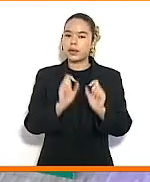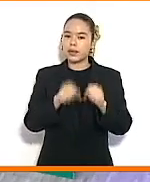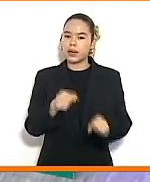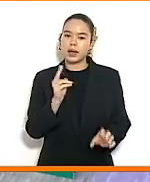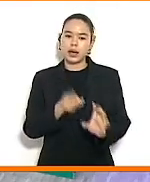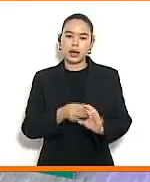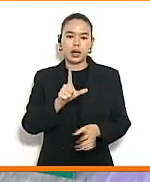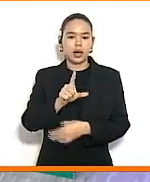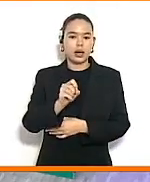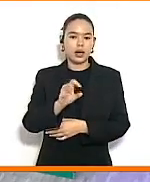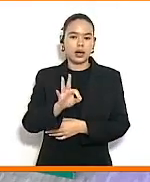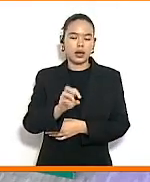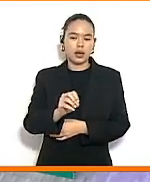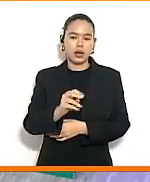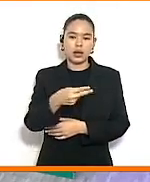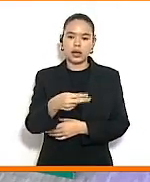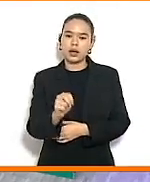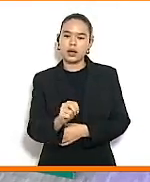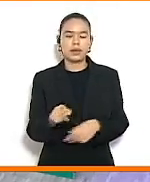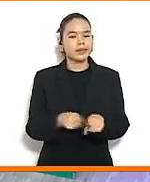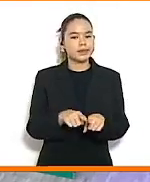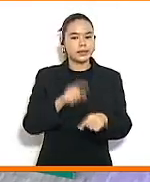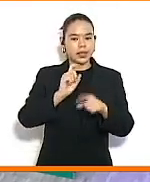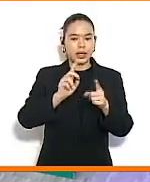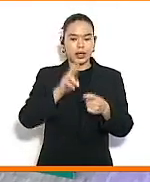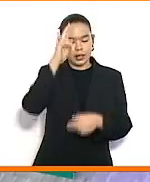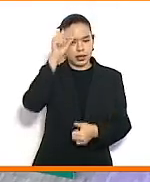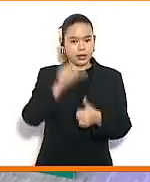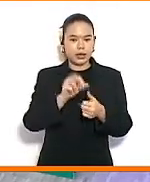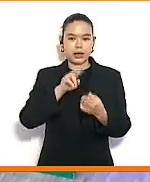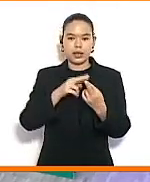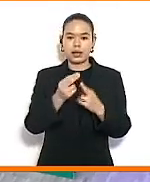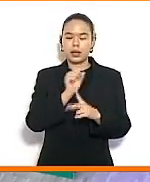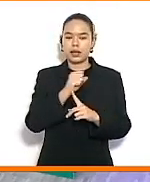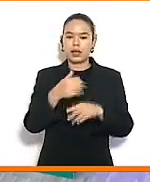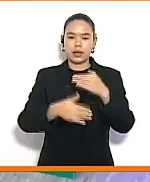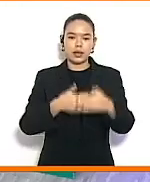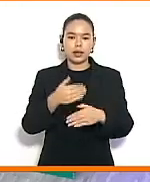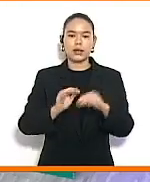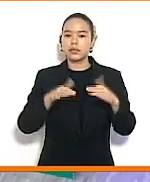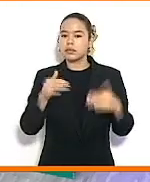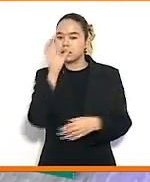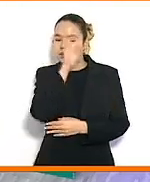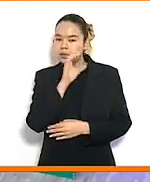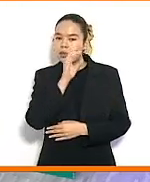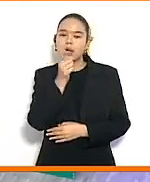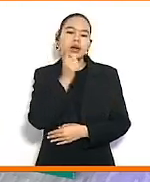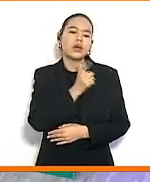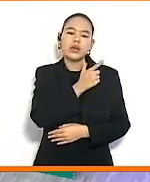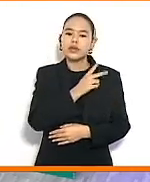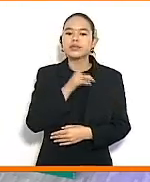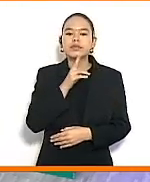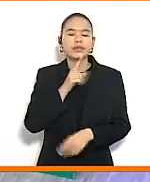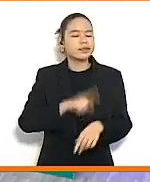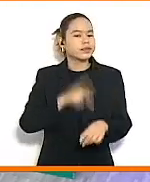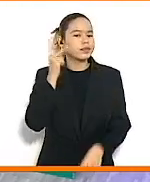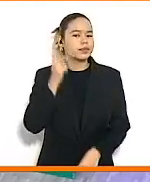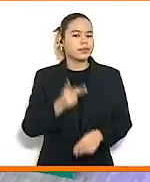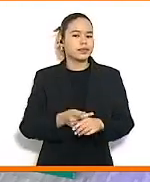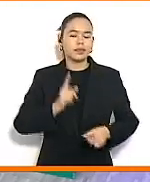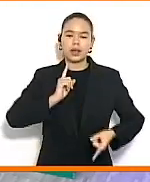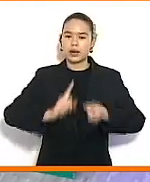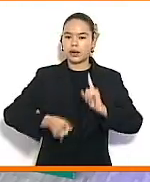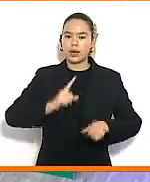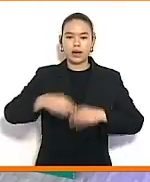a loto.hn. Recuerda seguirnos en nuestras redes sociales, nos encuentran como Loto Honduras. Ahora sí, vamos a conocer